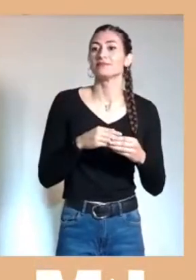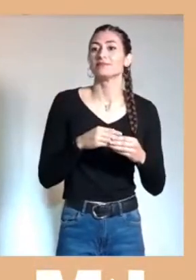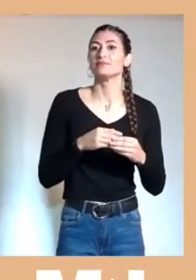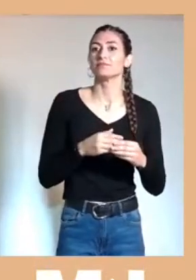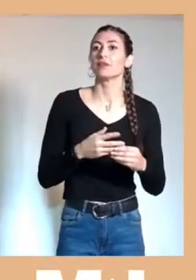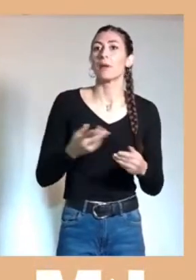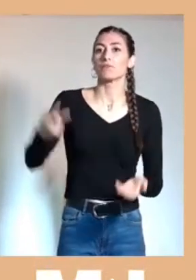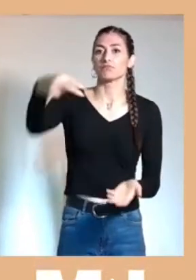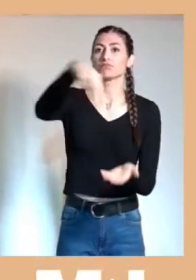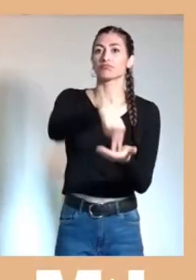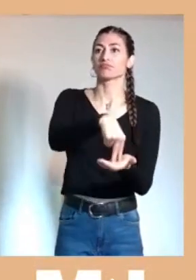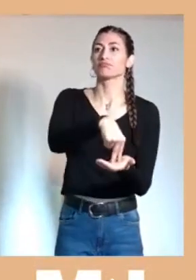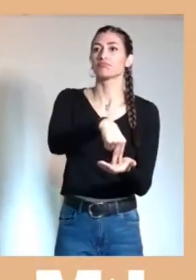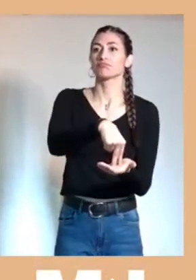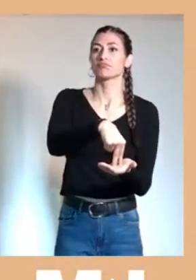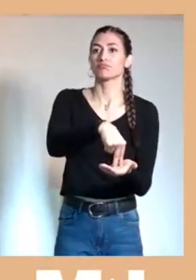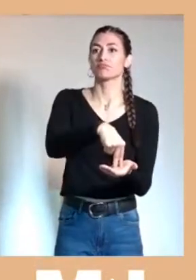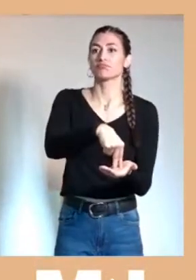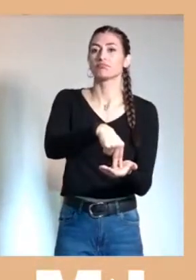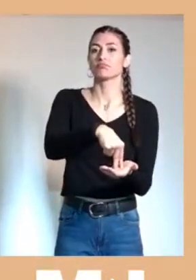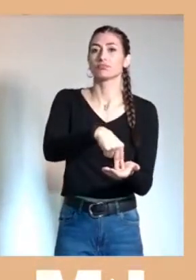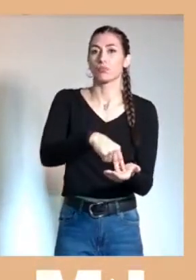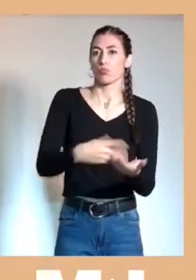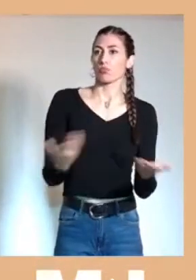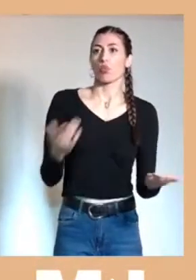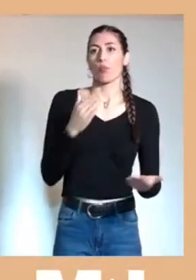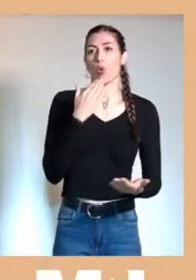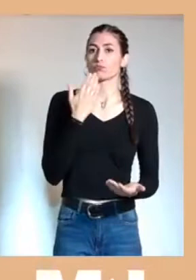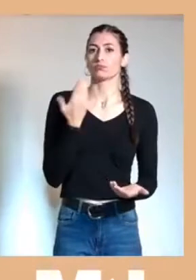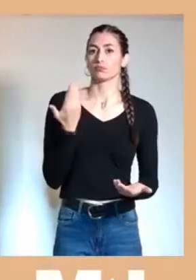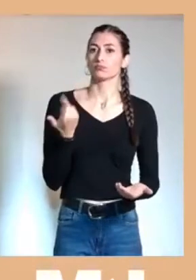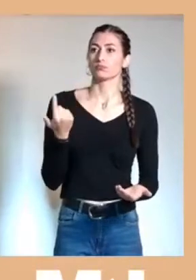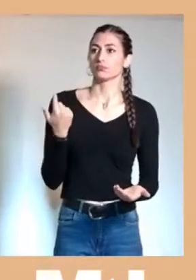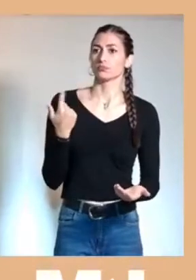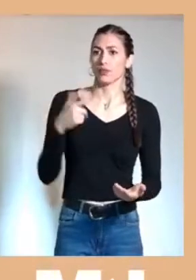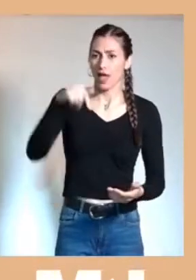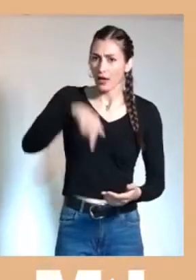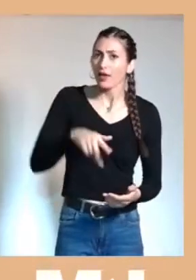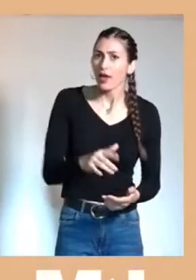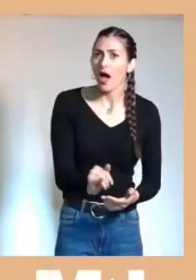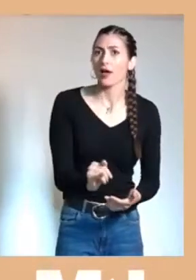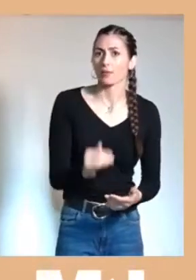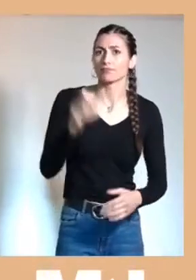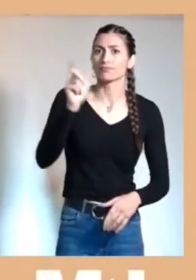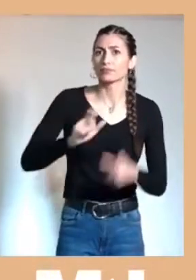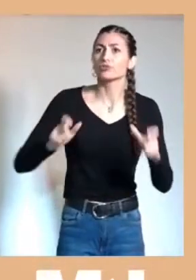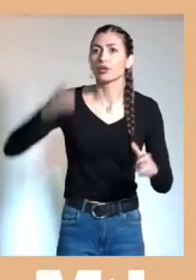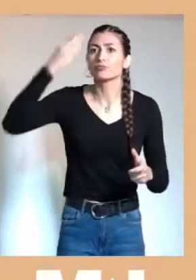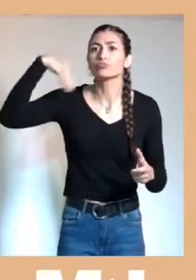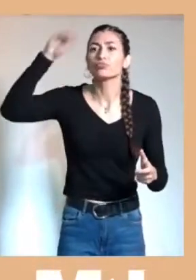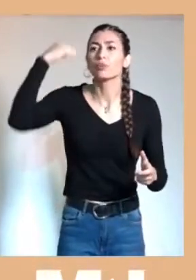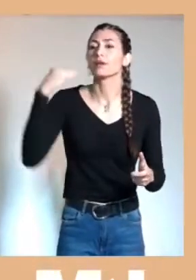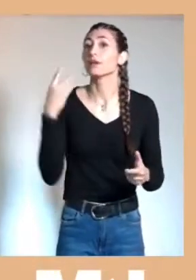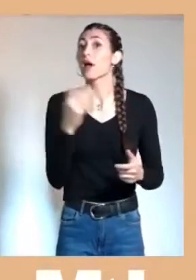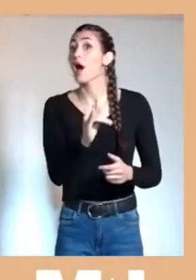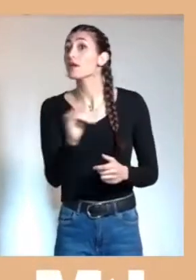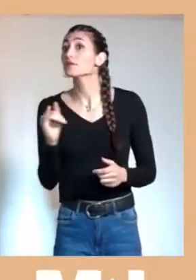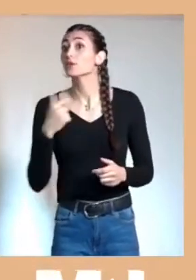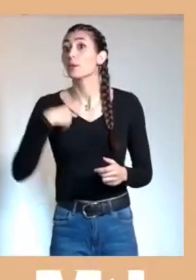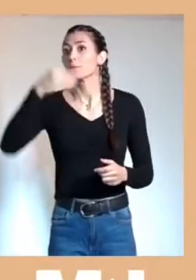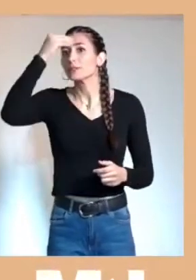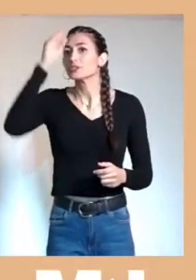bien levantarse, se levanten como una muestra de que tenemos personas musulmanas dentro del partido. No sé si hay alguna musulmana, yo creo que